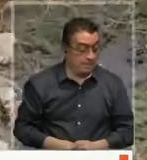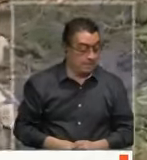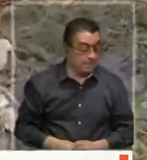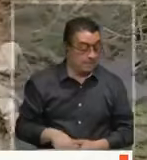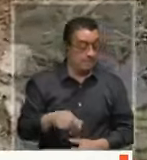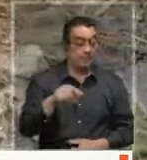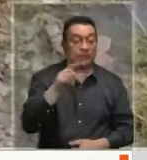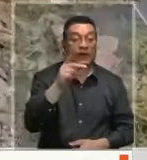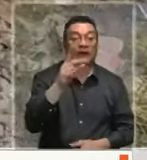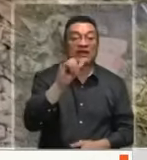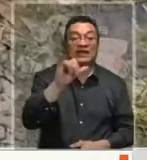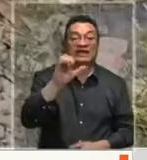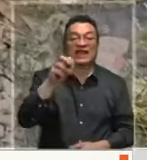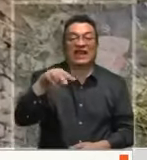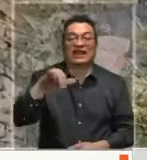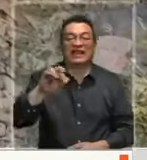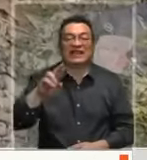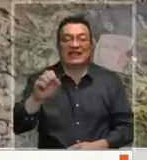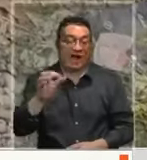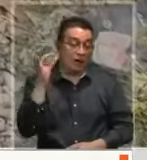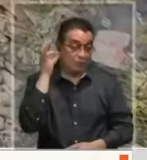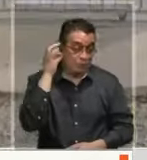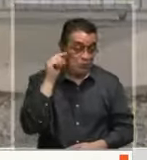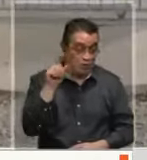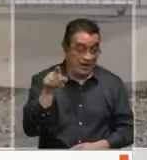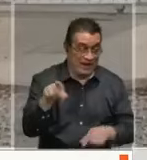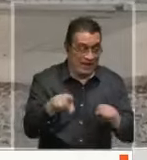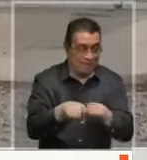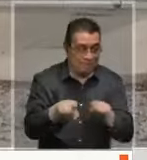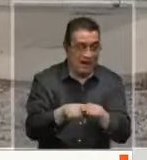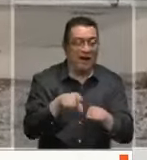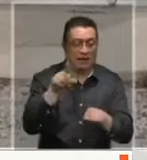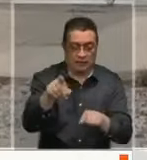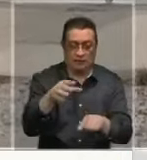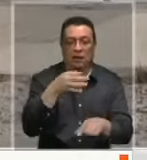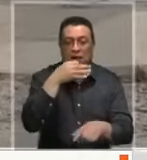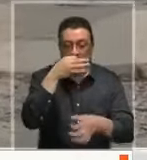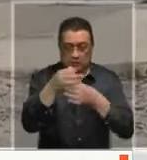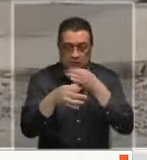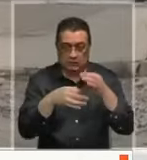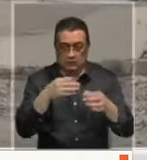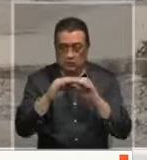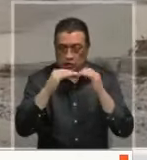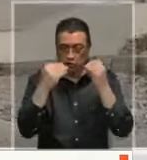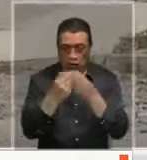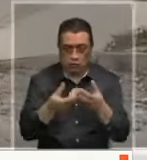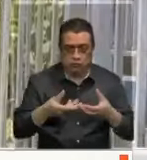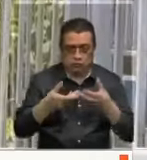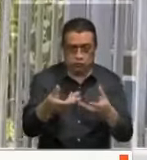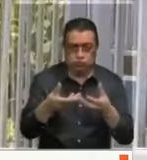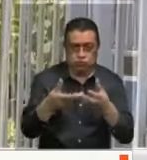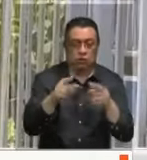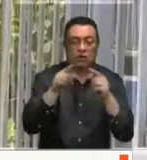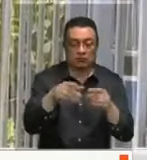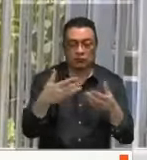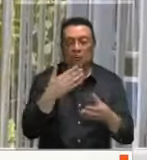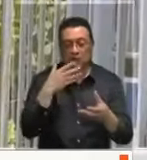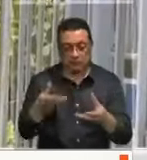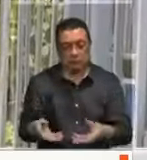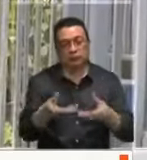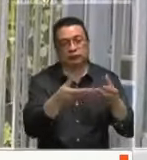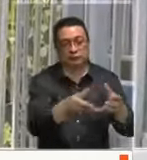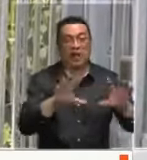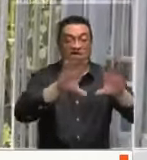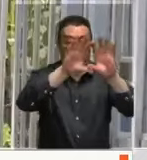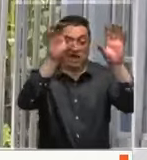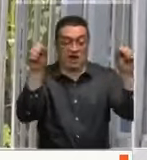Deyanira Astorga, su hermana, quien obviamente ha tratado de estar con todos los antecedentes de este caso y presentarlos también a la